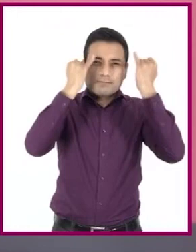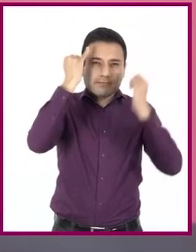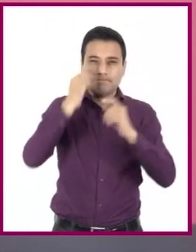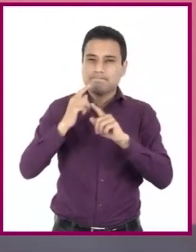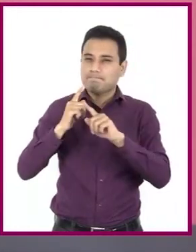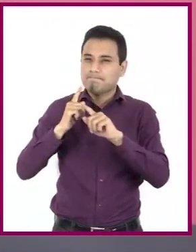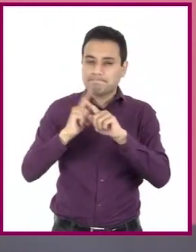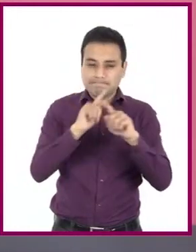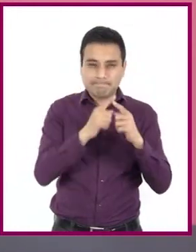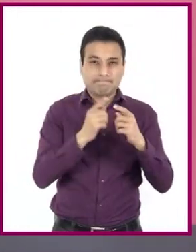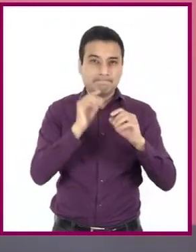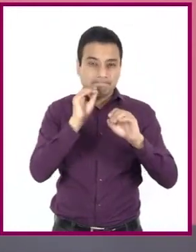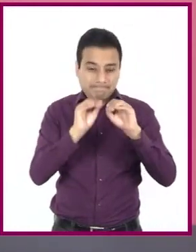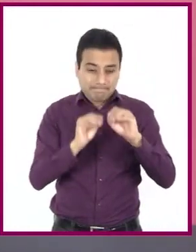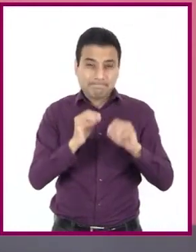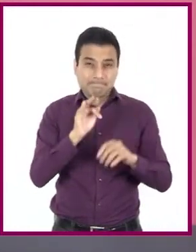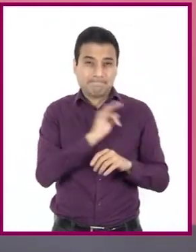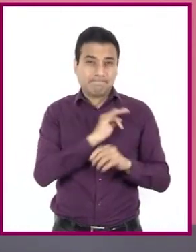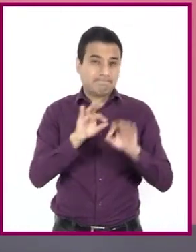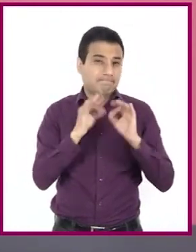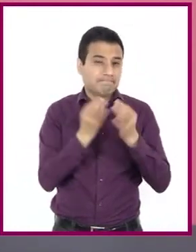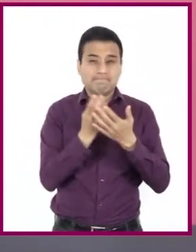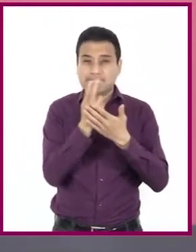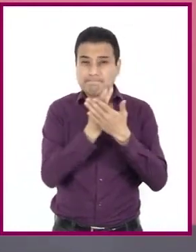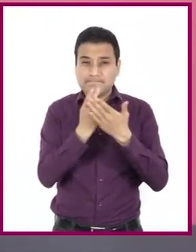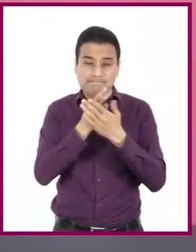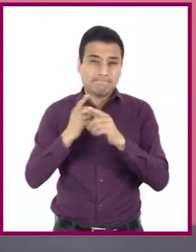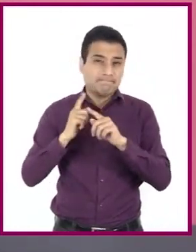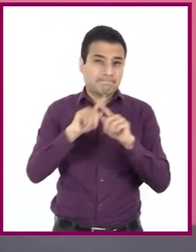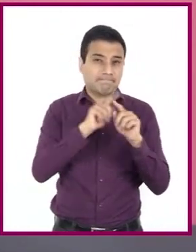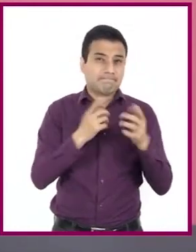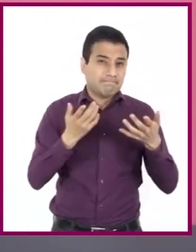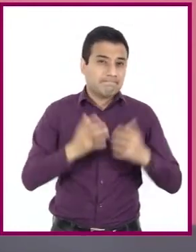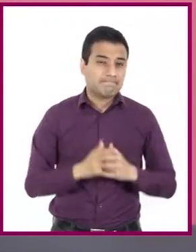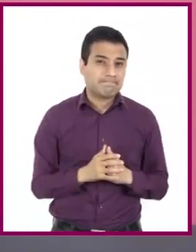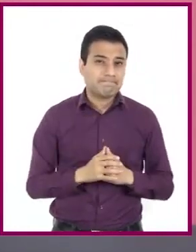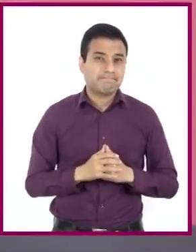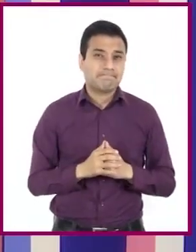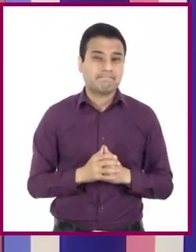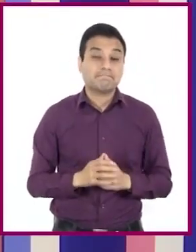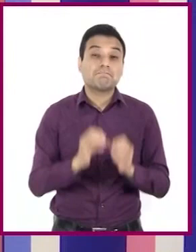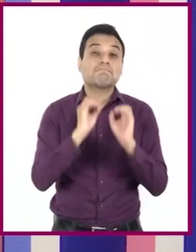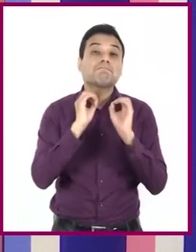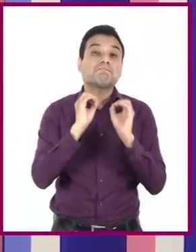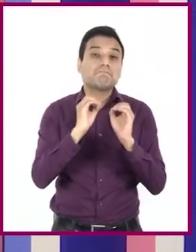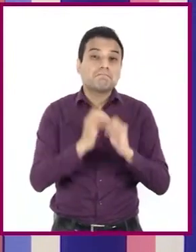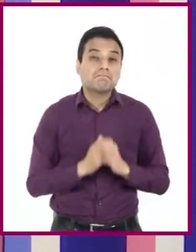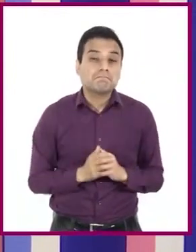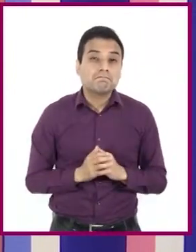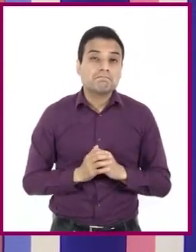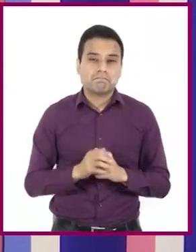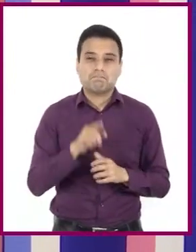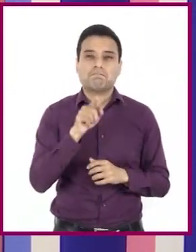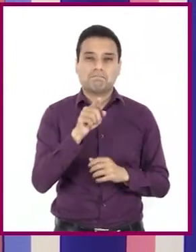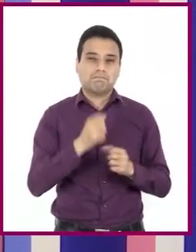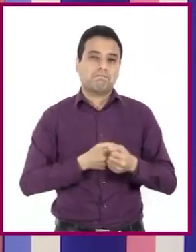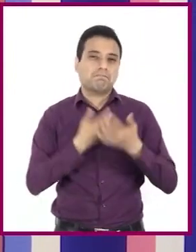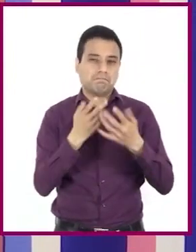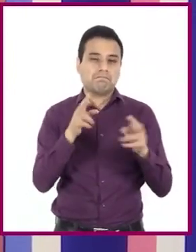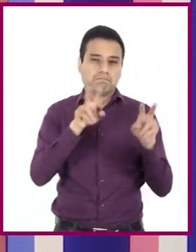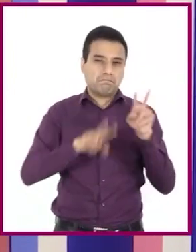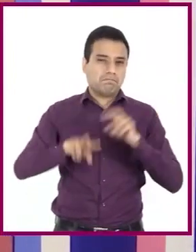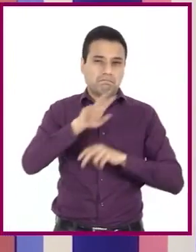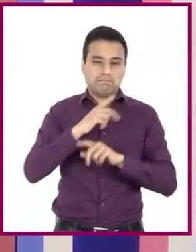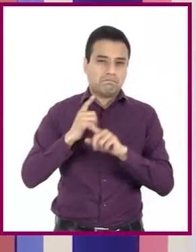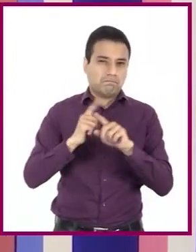de considerar las formas gráficas en sus creaciones o al momento de observar un poema visual o